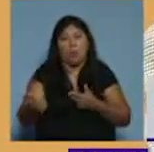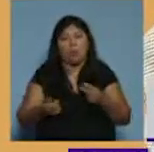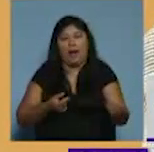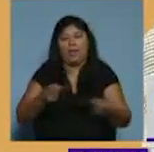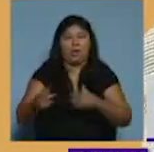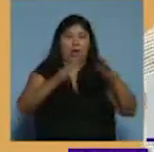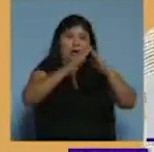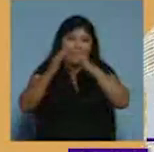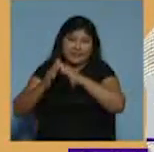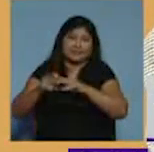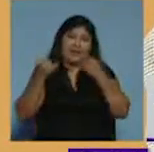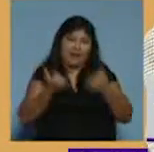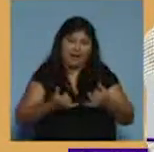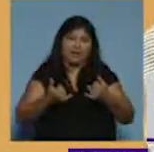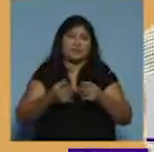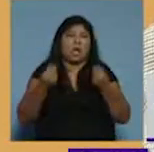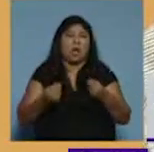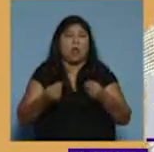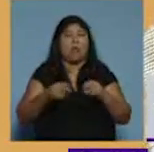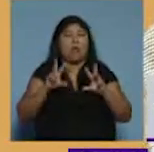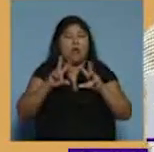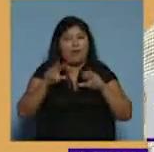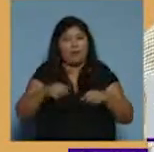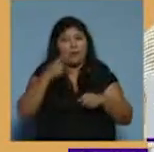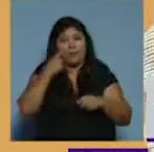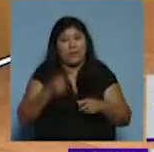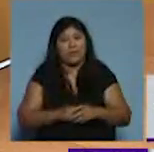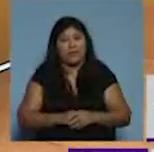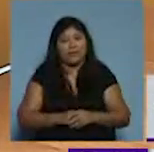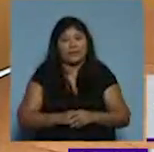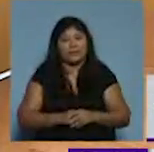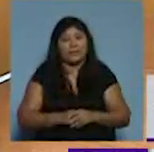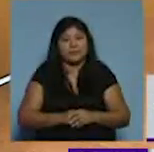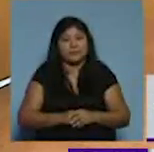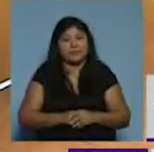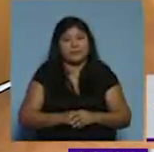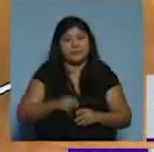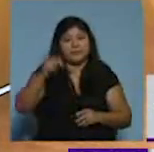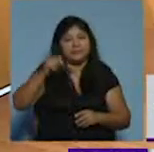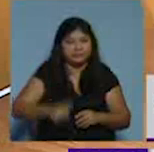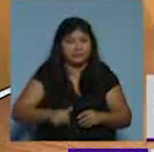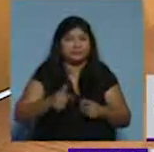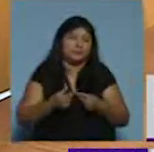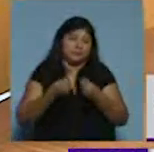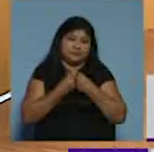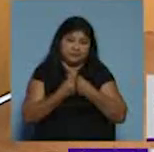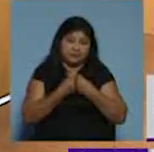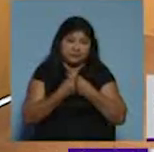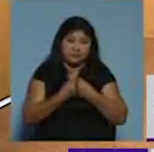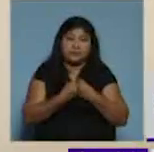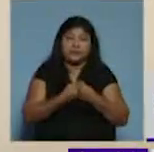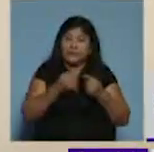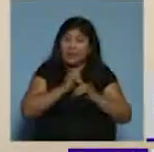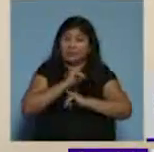ser investigado y está siendo investigado también por la justicia jujeña justamente hoy novedades sobre la megacausa porque el juez isidoro cruz